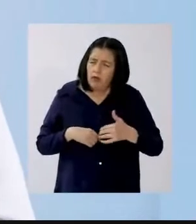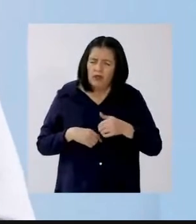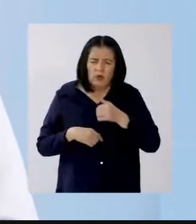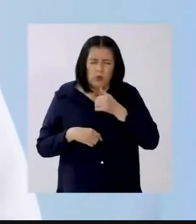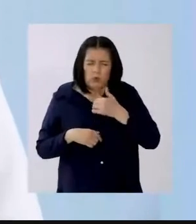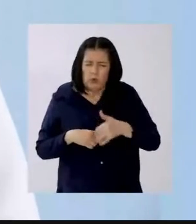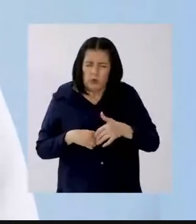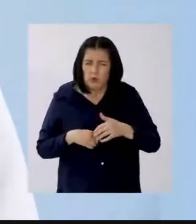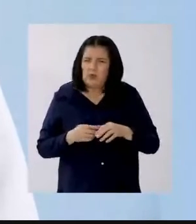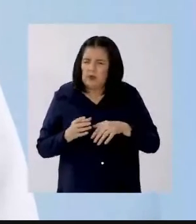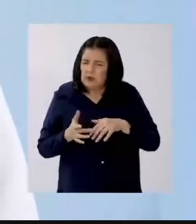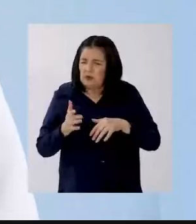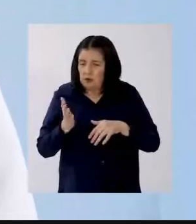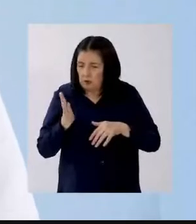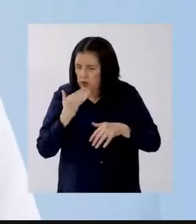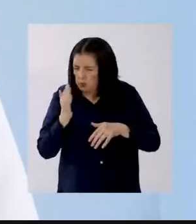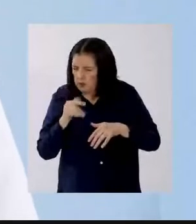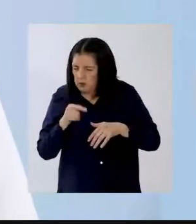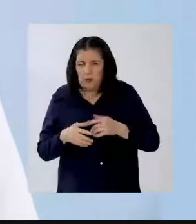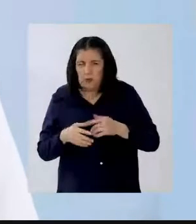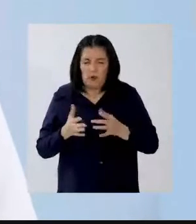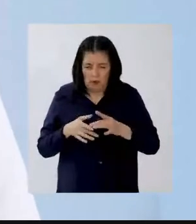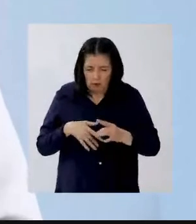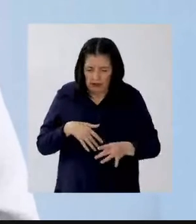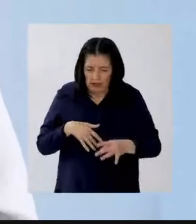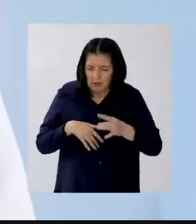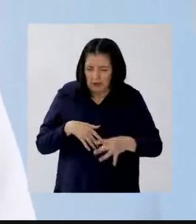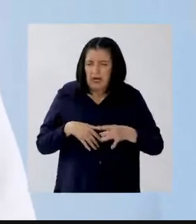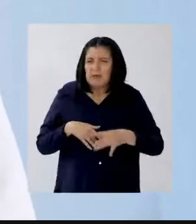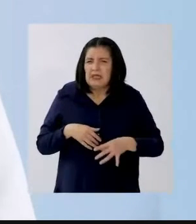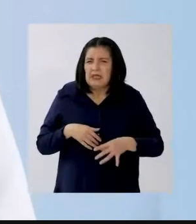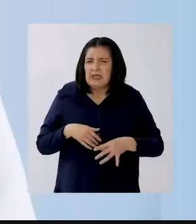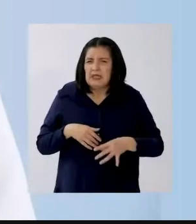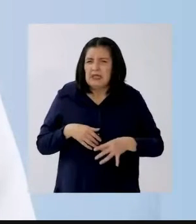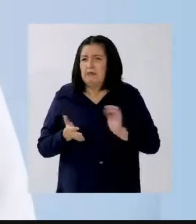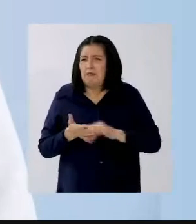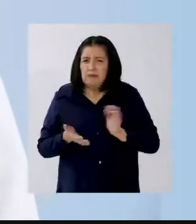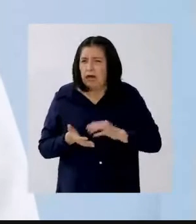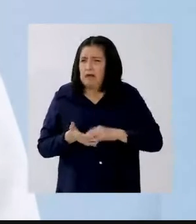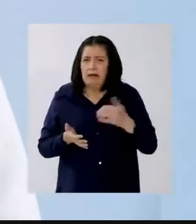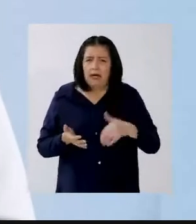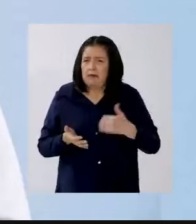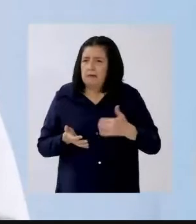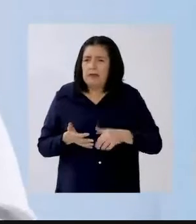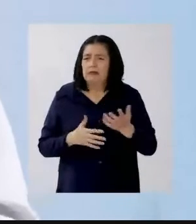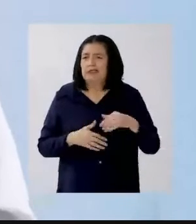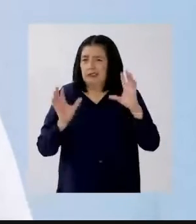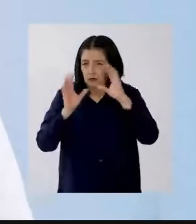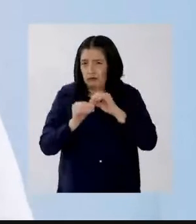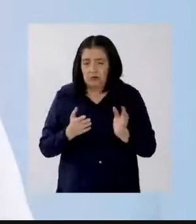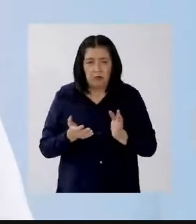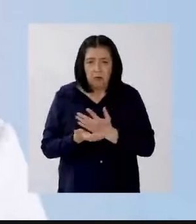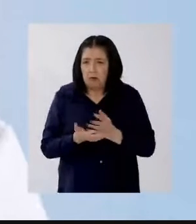dolor, ardor y mal olor, secreciones vaginales y mayor frecuencia de orinar por las noches, o